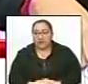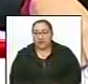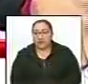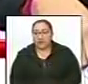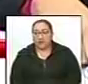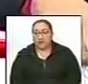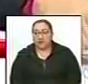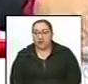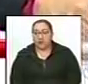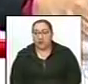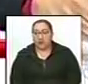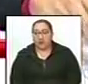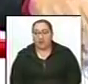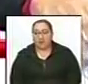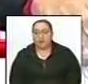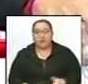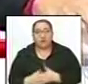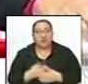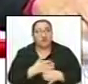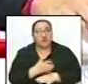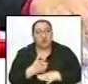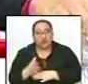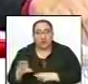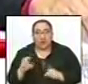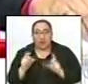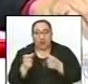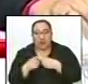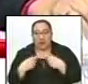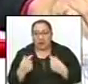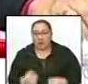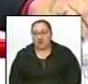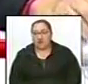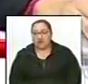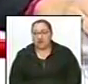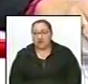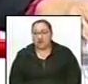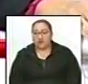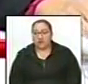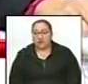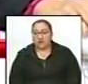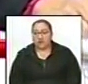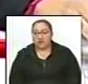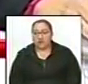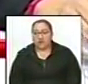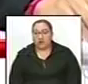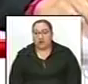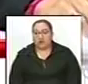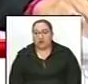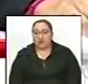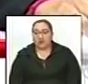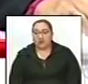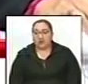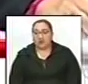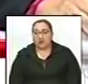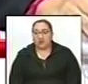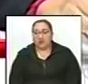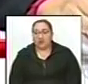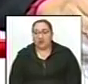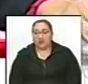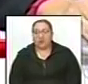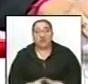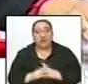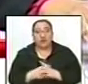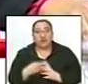un recorrido de las intervenciones que han hecho los colegas, fundamentalmente de la izquierda. Empezaron hoy, señor